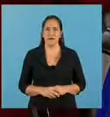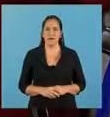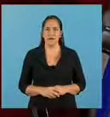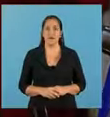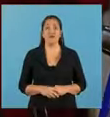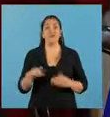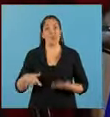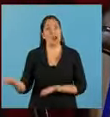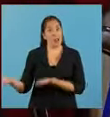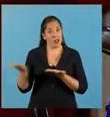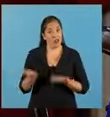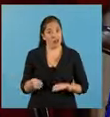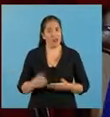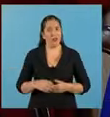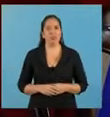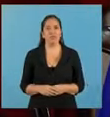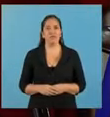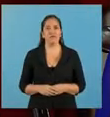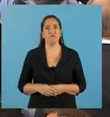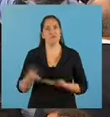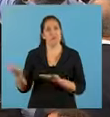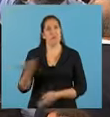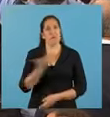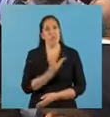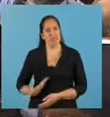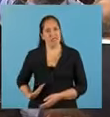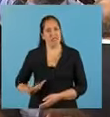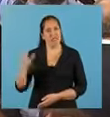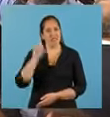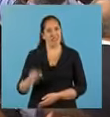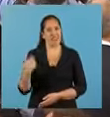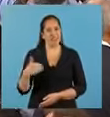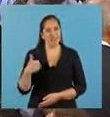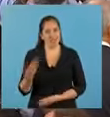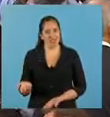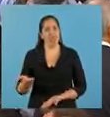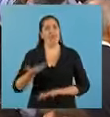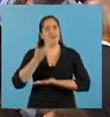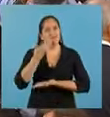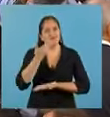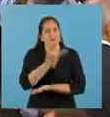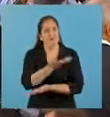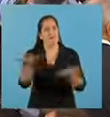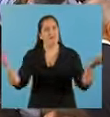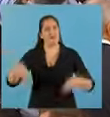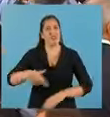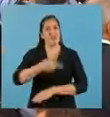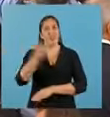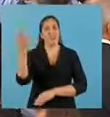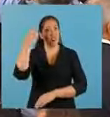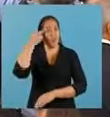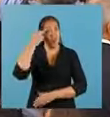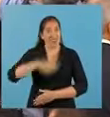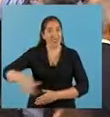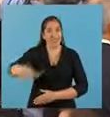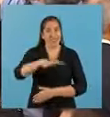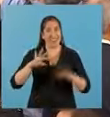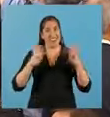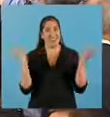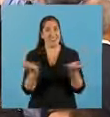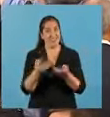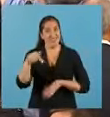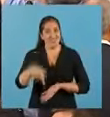Vamos a invitar al señor Presidente de la República a dar su mensaje ante esta Asamblea Legislativa en los términos